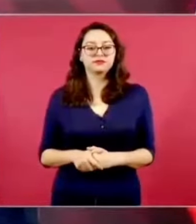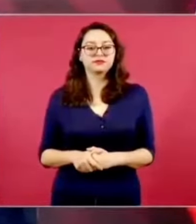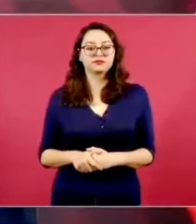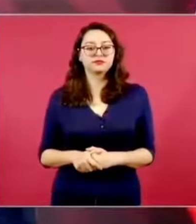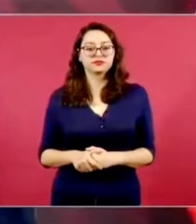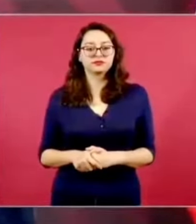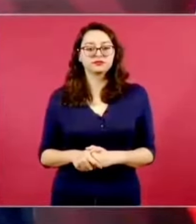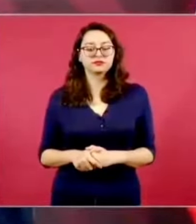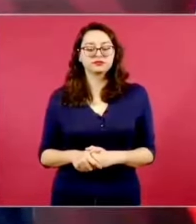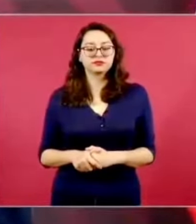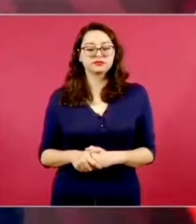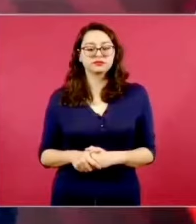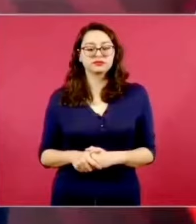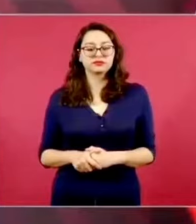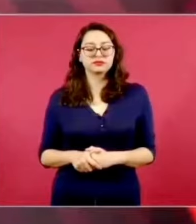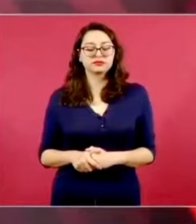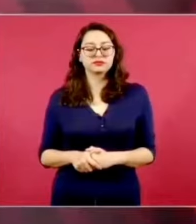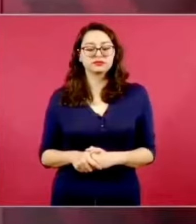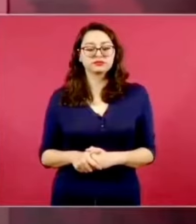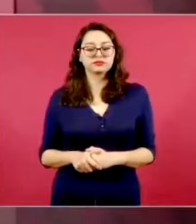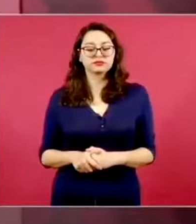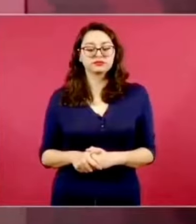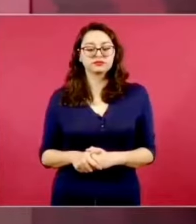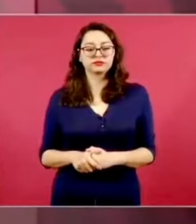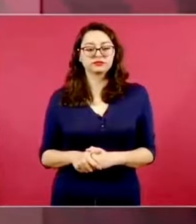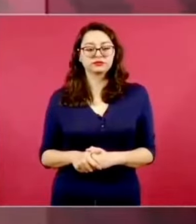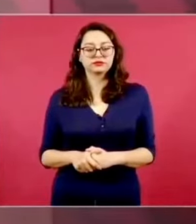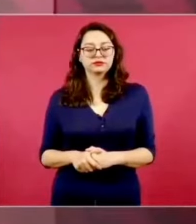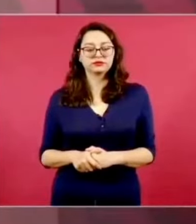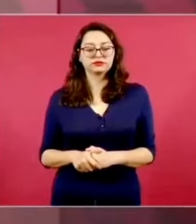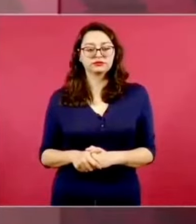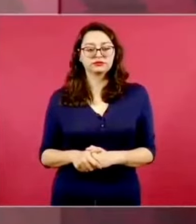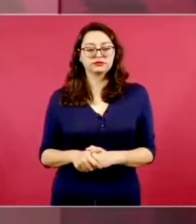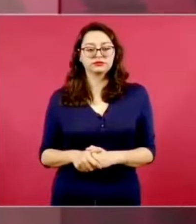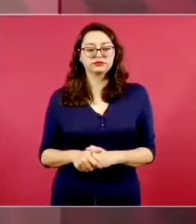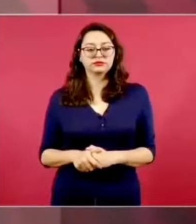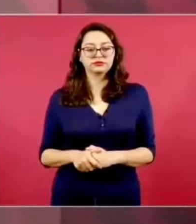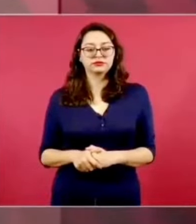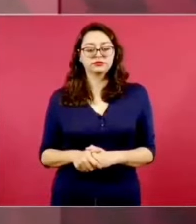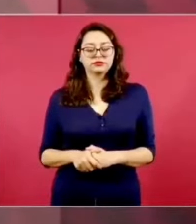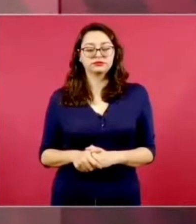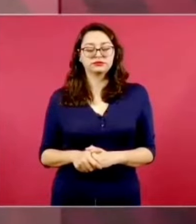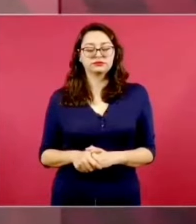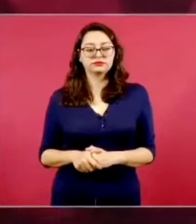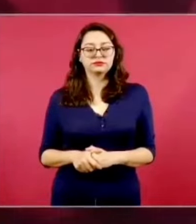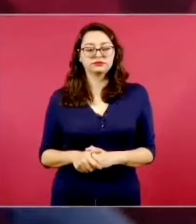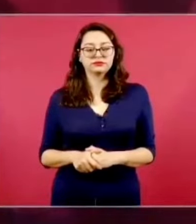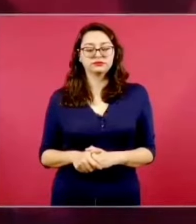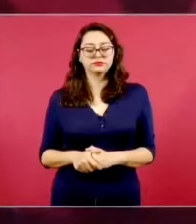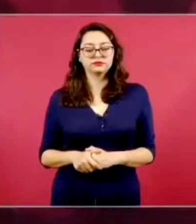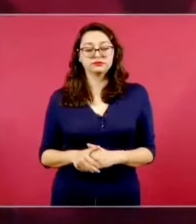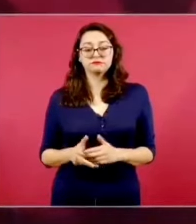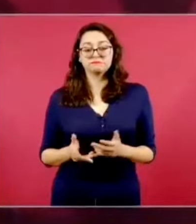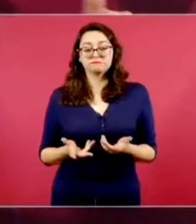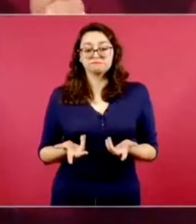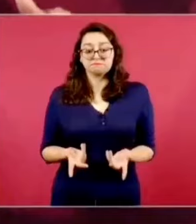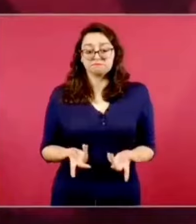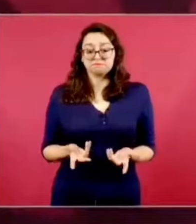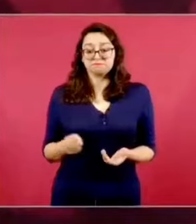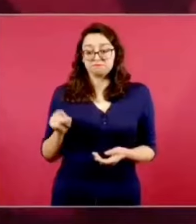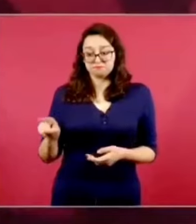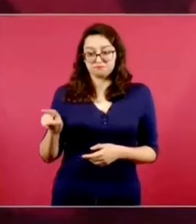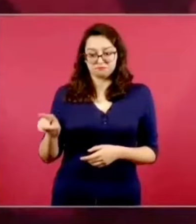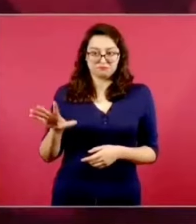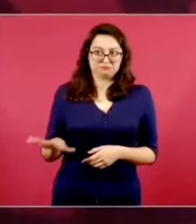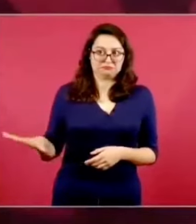dos y de repente eh Como es una familia